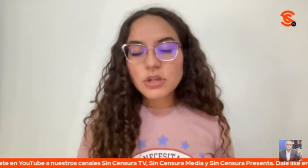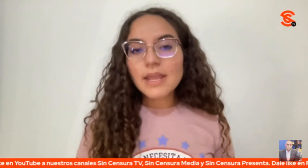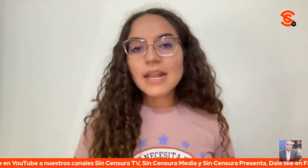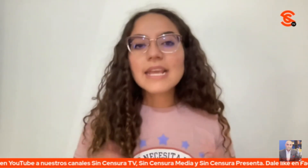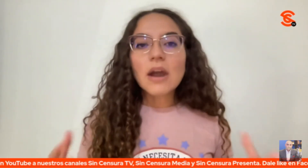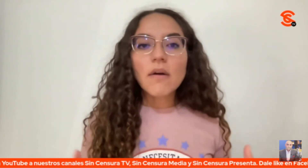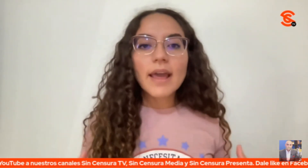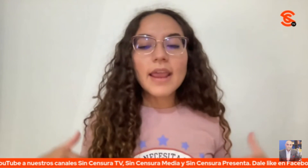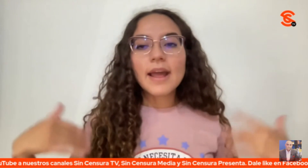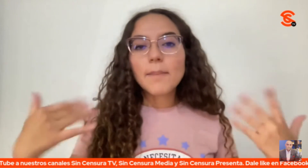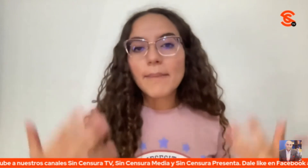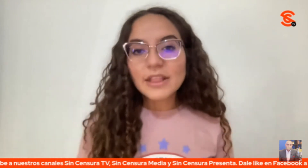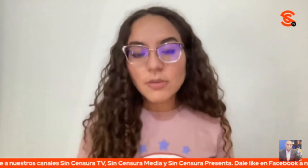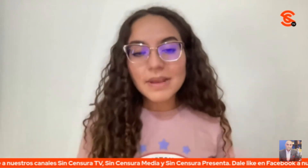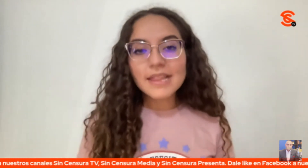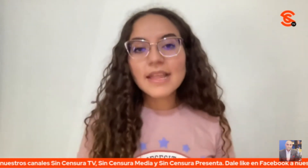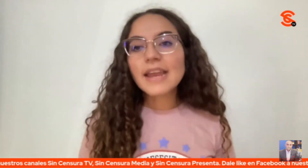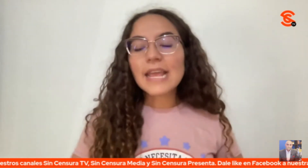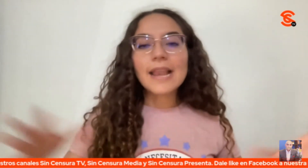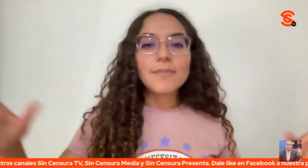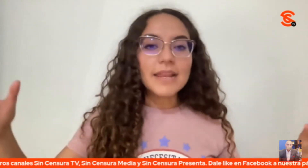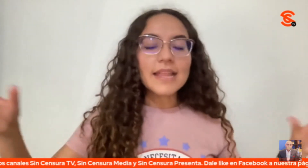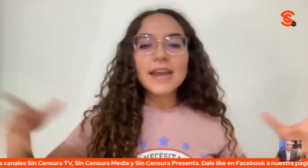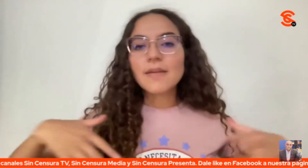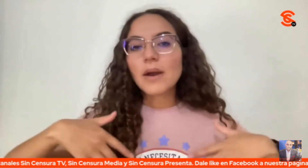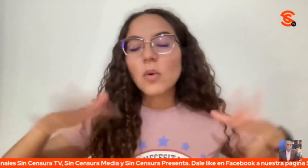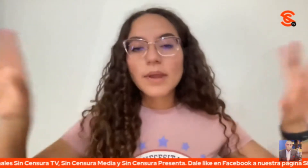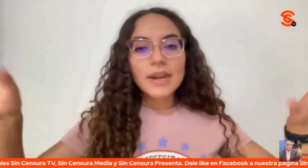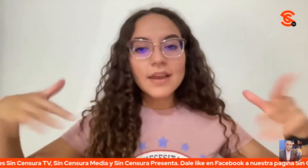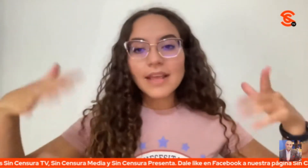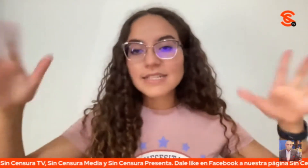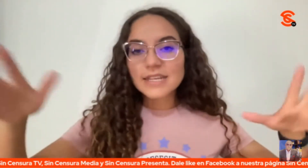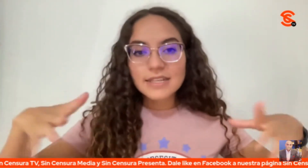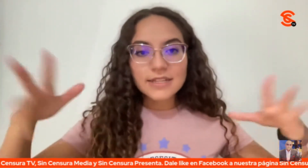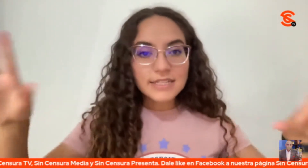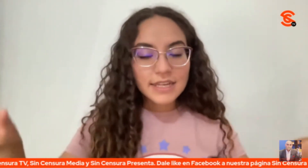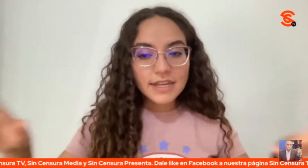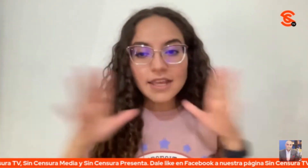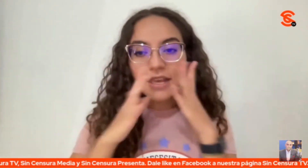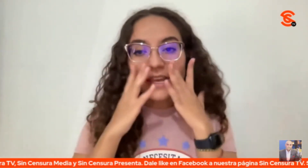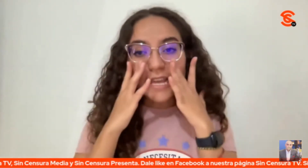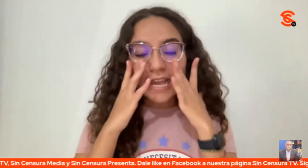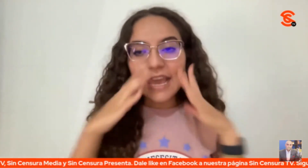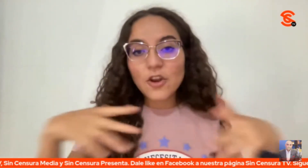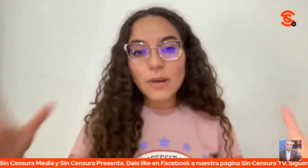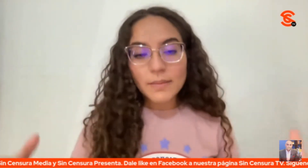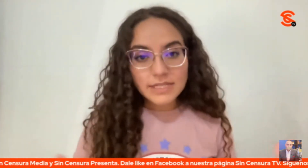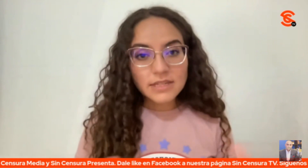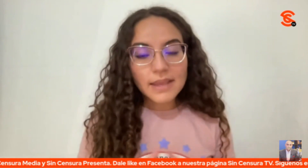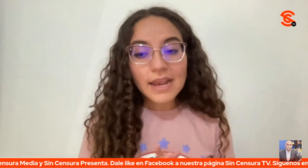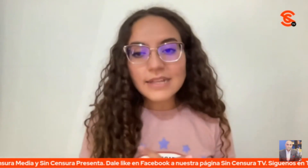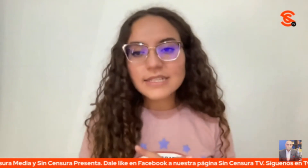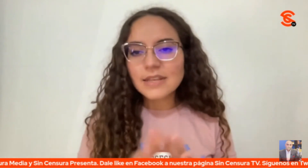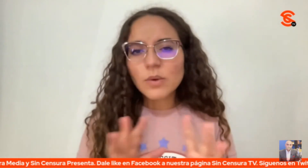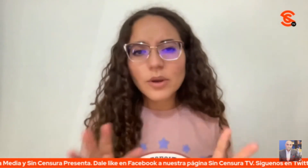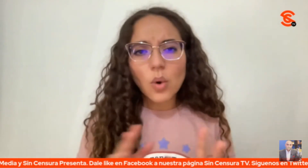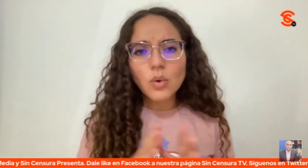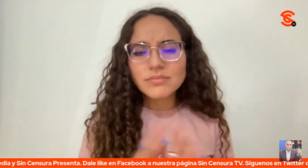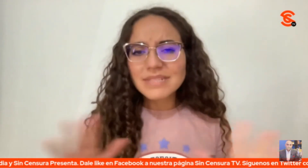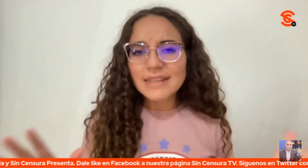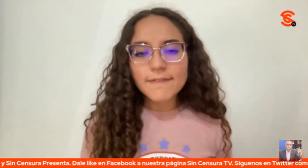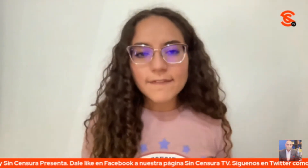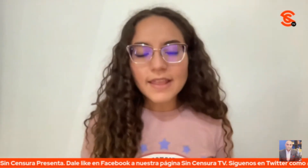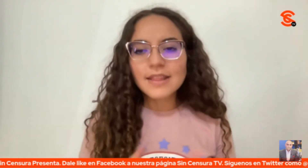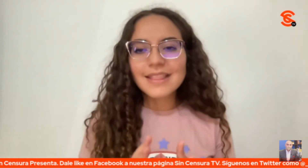el mando civil y que ahora era mando militar y que la militar iba a gobernar y hacer y deshacer y que ya no iba a haber civiles y